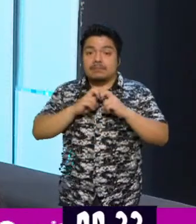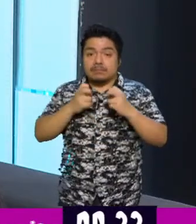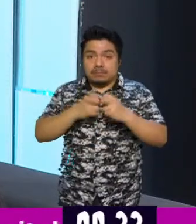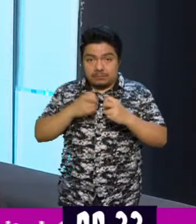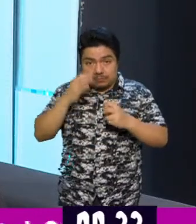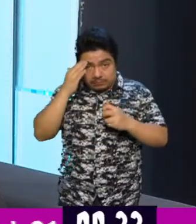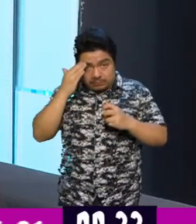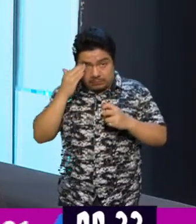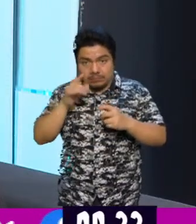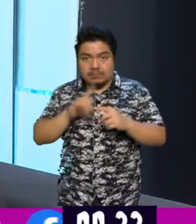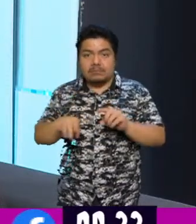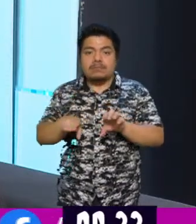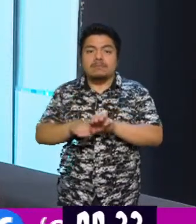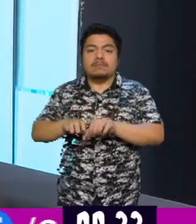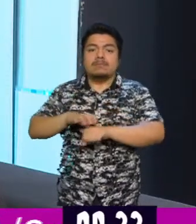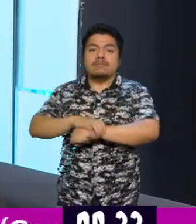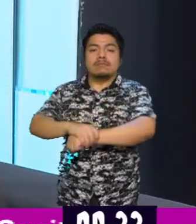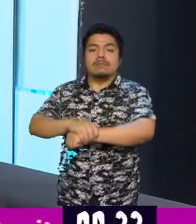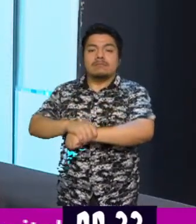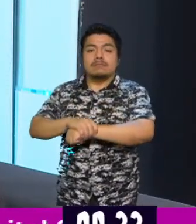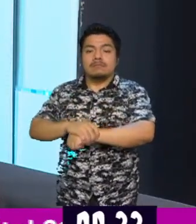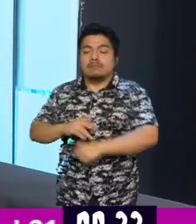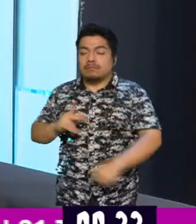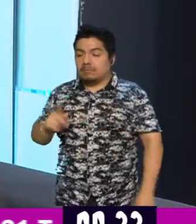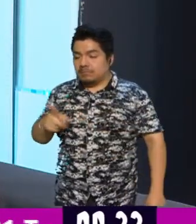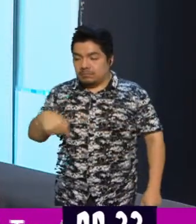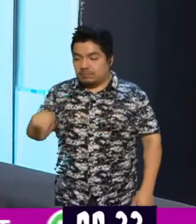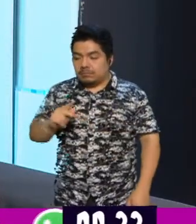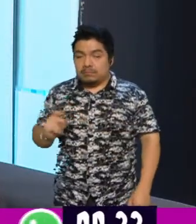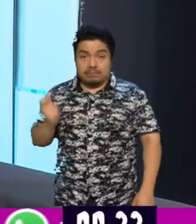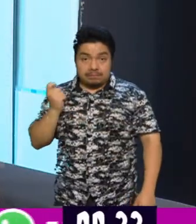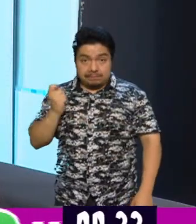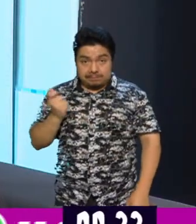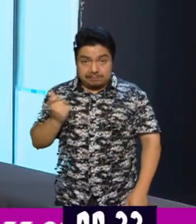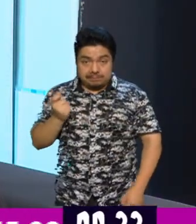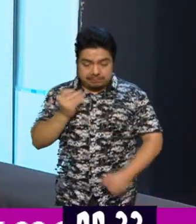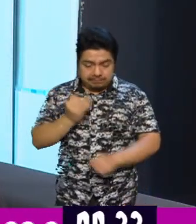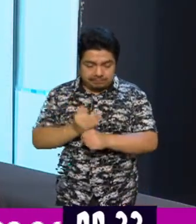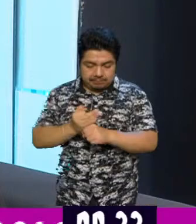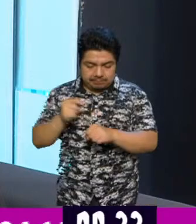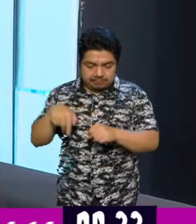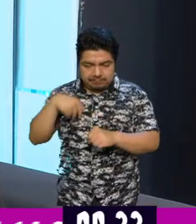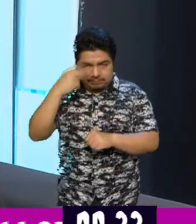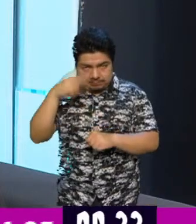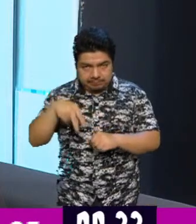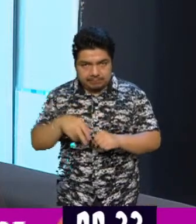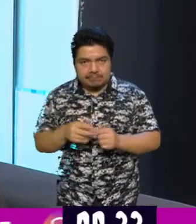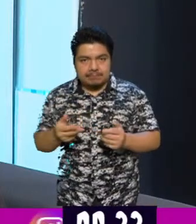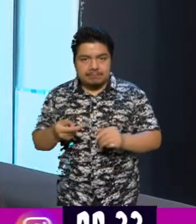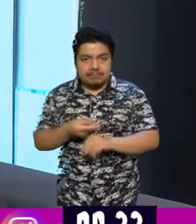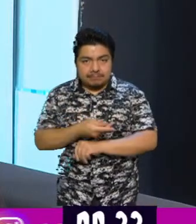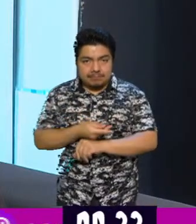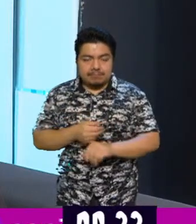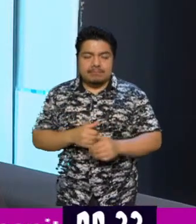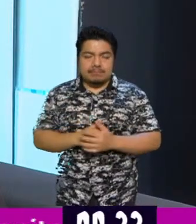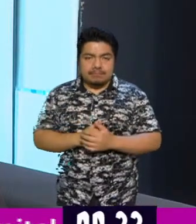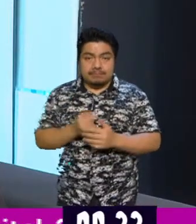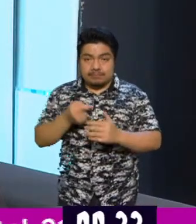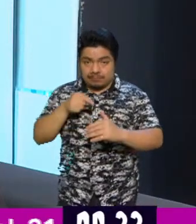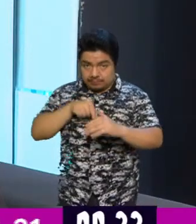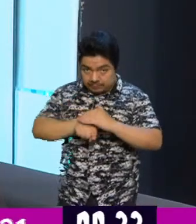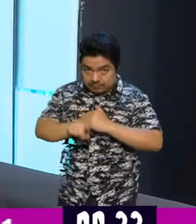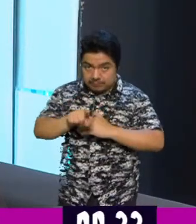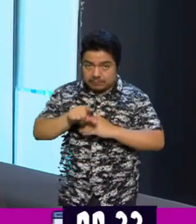en términos de su alianza con el poder económico de este país, ¿no? Resulta que hay una